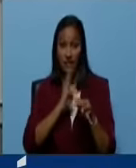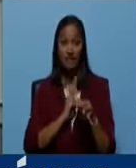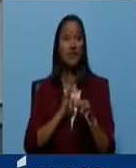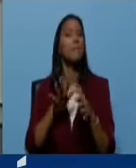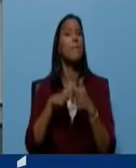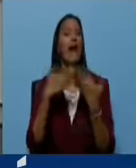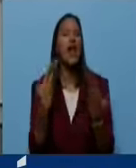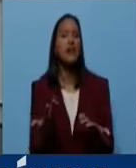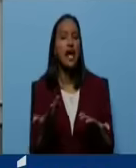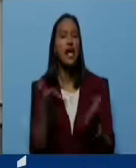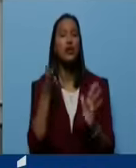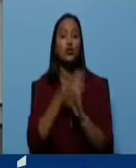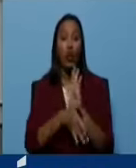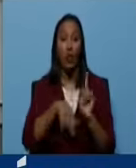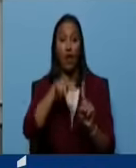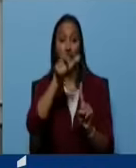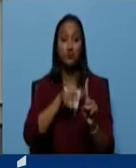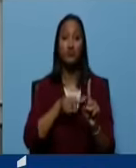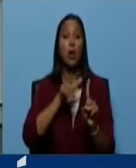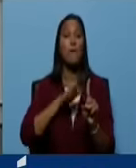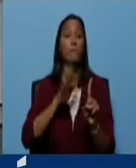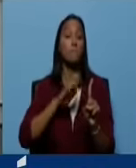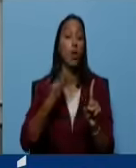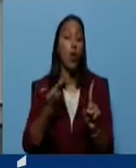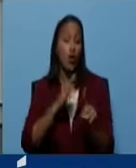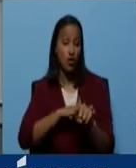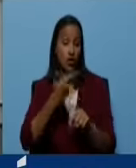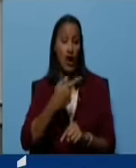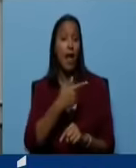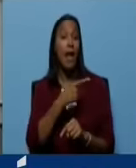las que resultó derrotado,